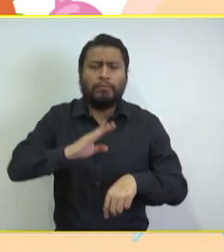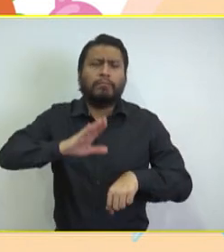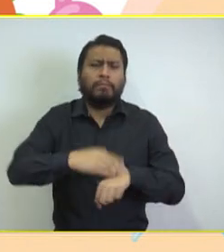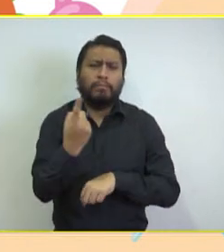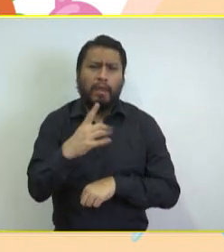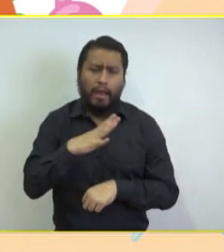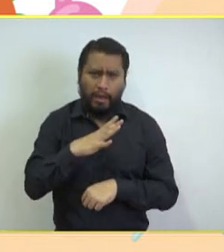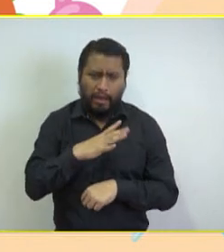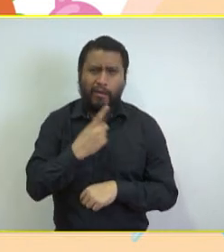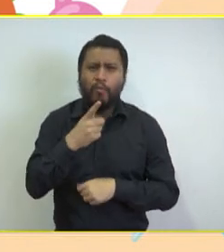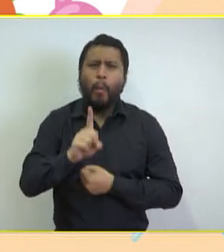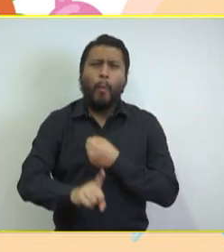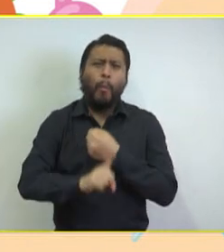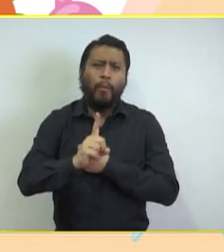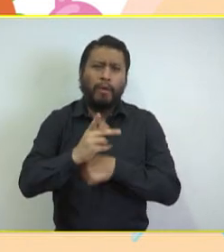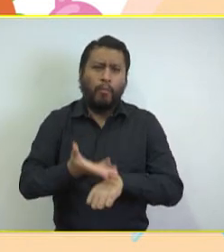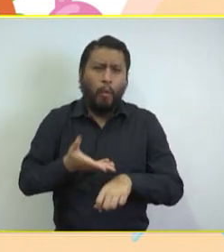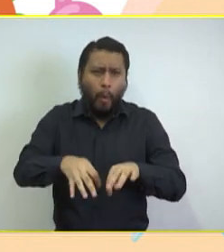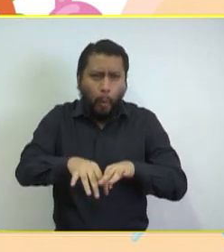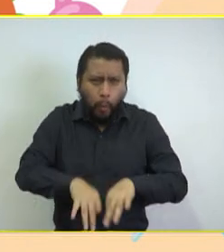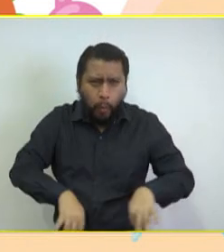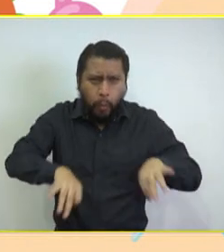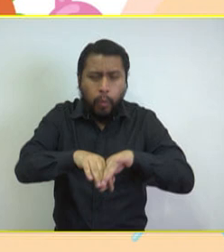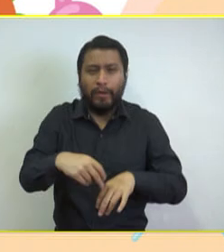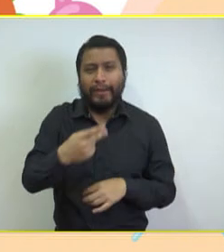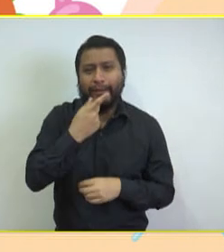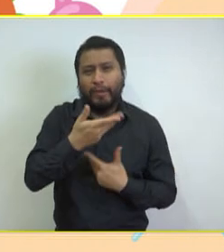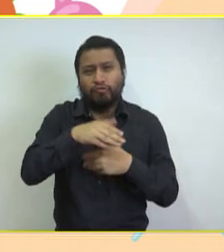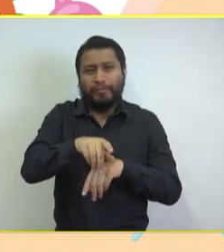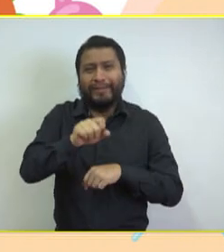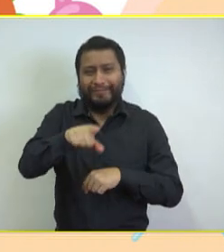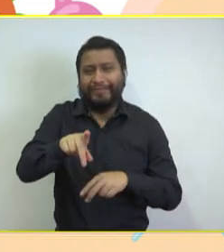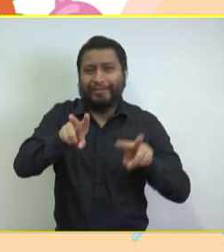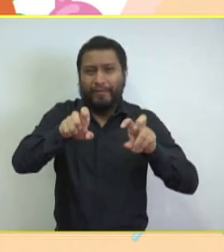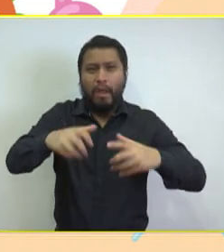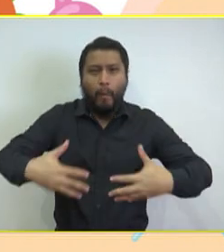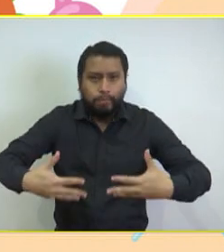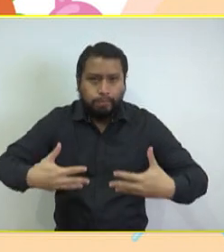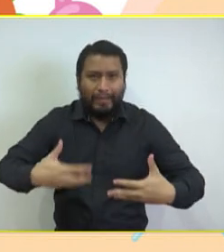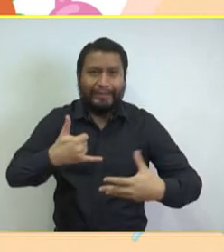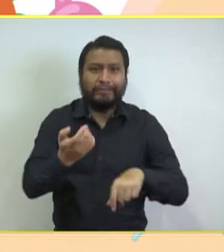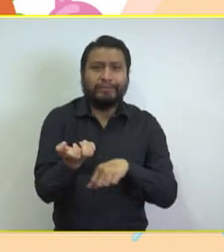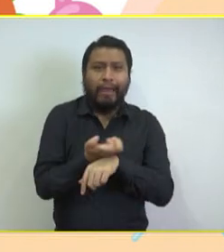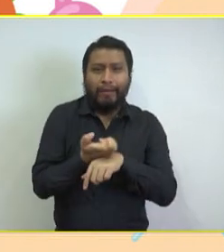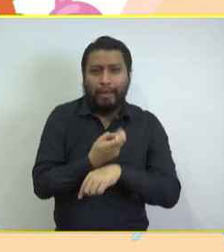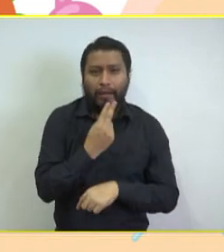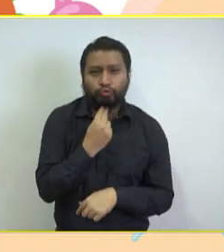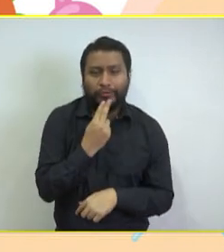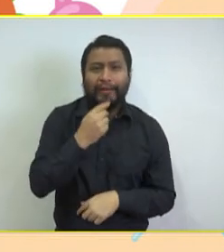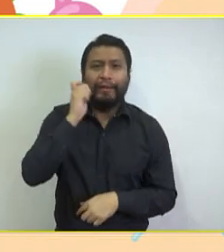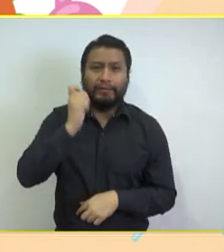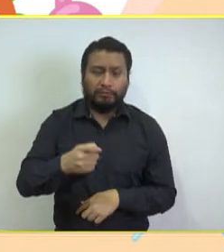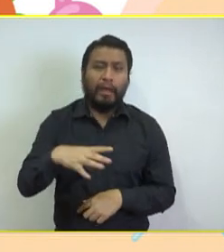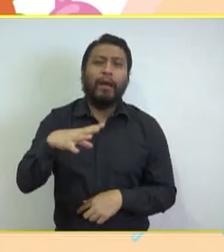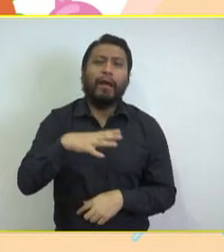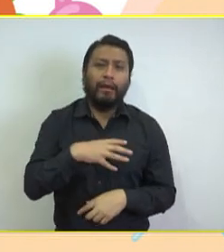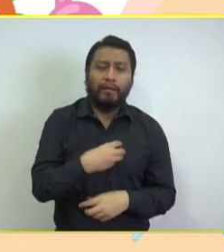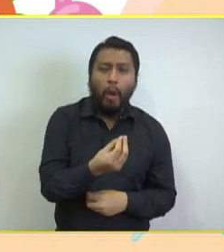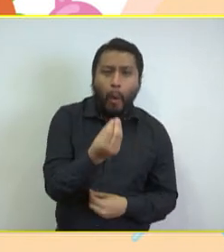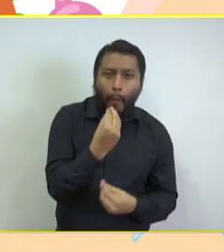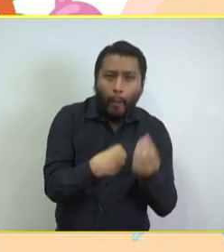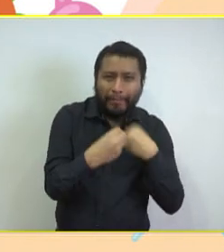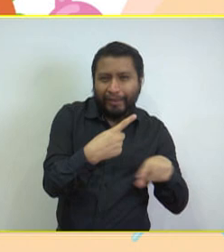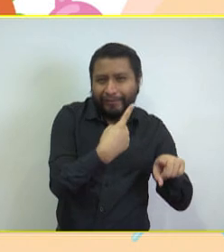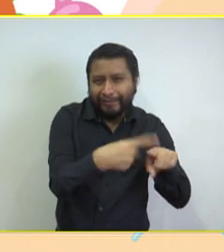problemas más importantes relacionados a este problema del sobrepeso y la diabetes es la gran cantidad de comida